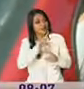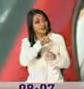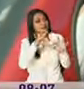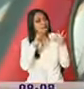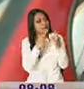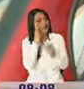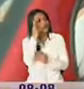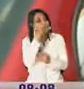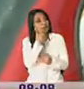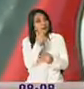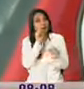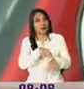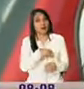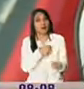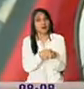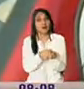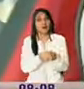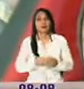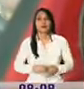un futuro mejor.